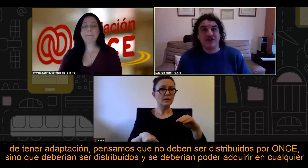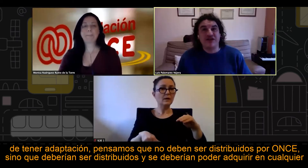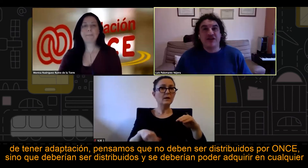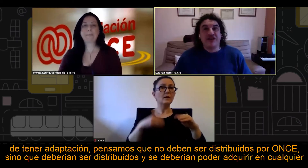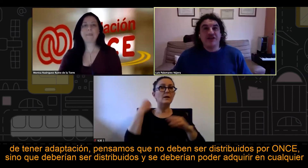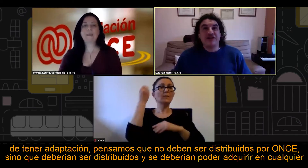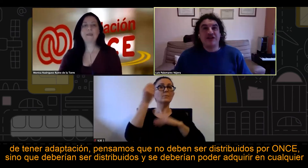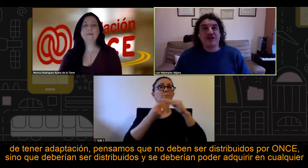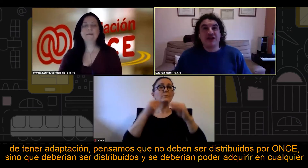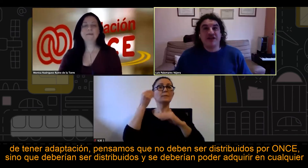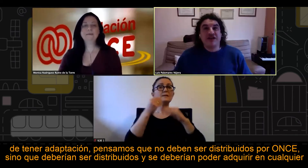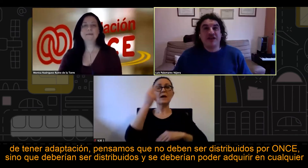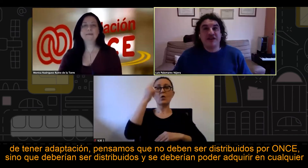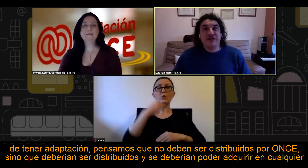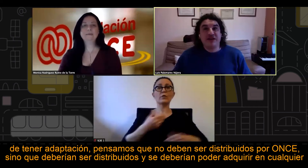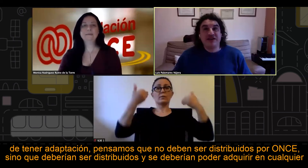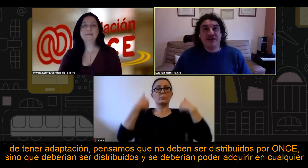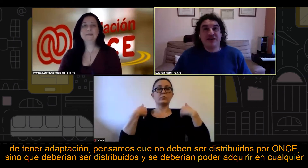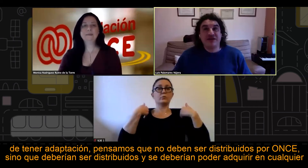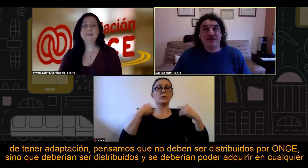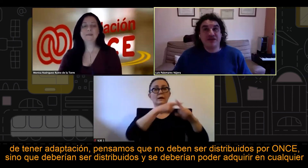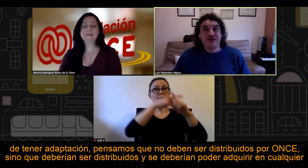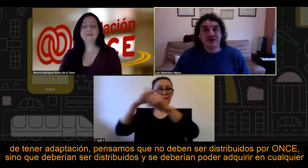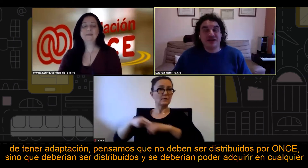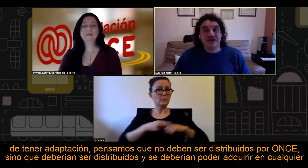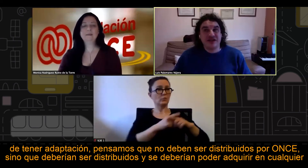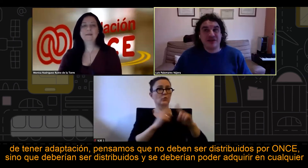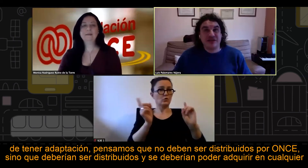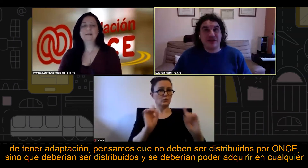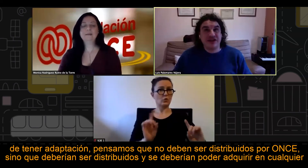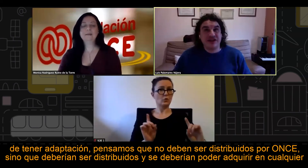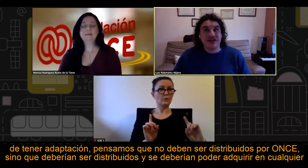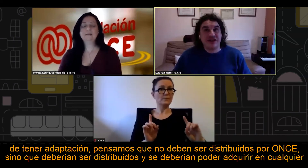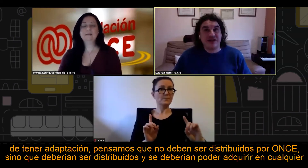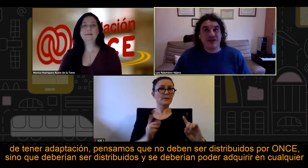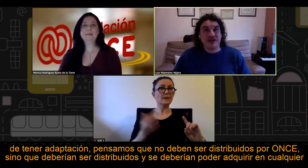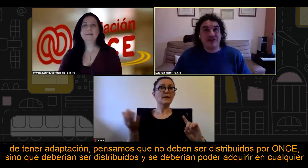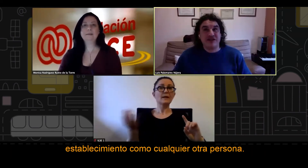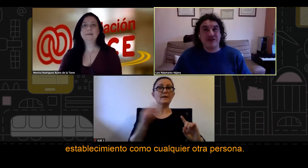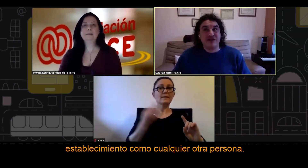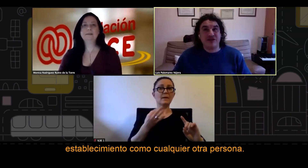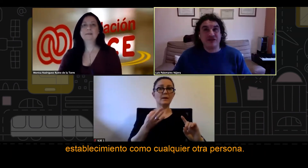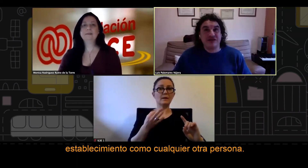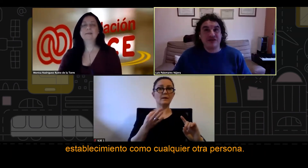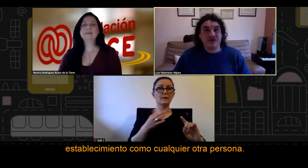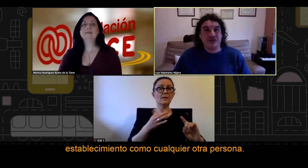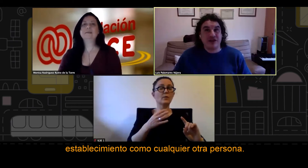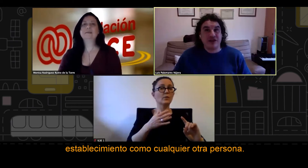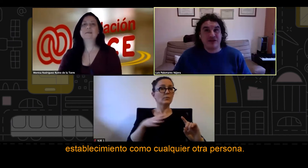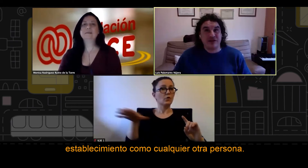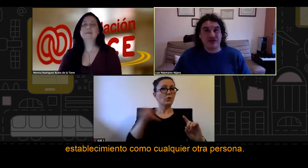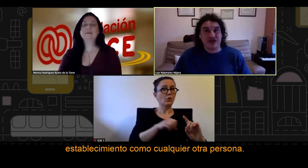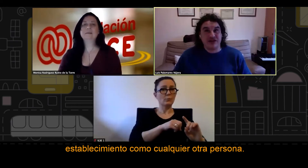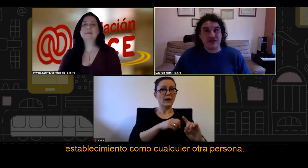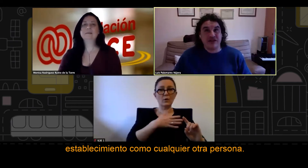ONCE, sino que deberían ser distribuidos, se deberían poder adquirir en cualquier establecimiento como cualquier